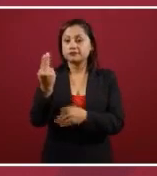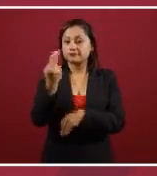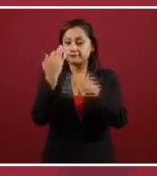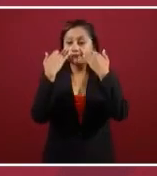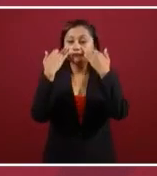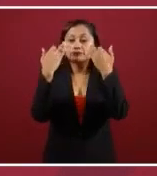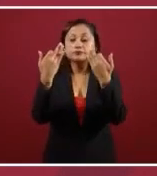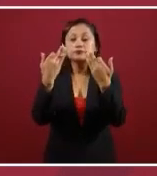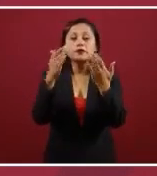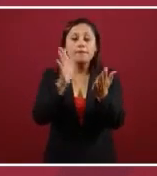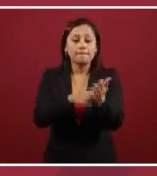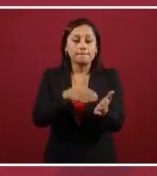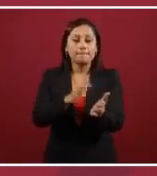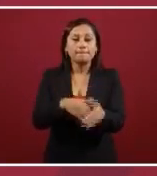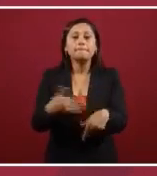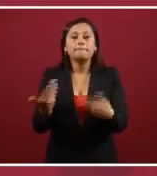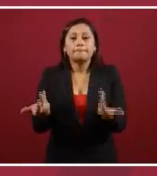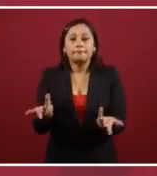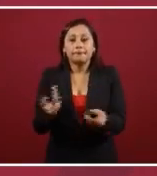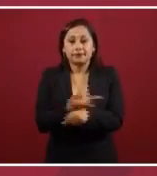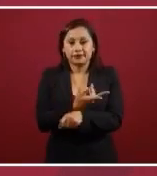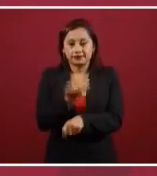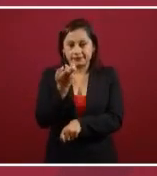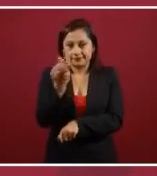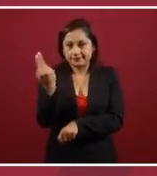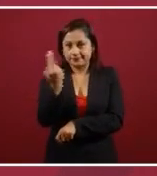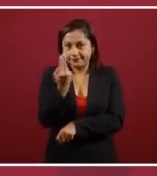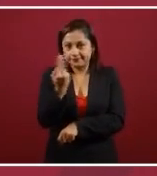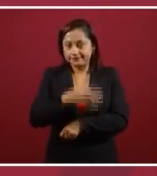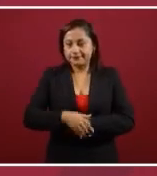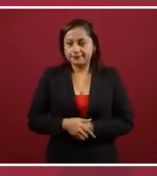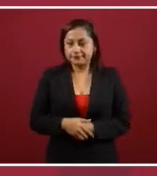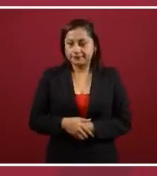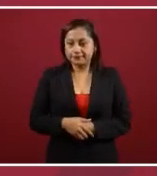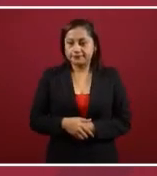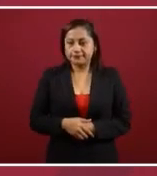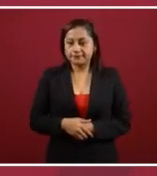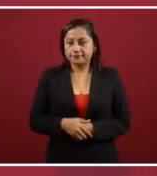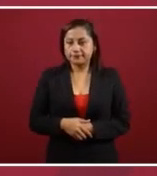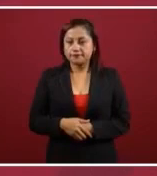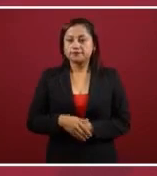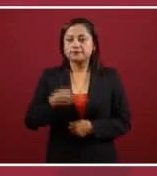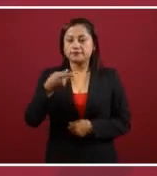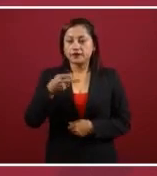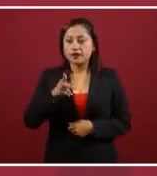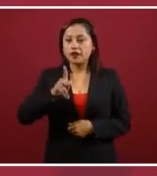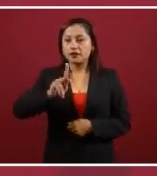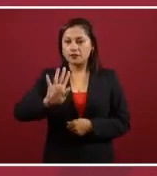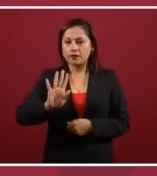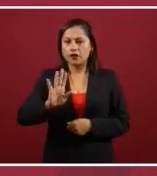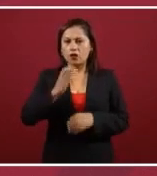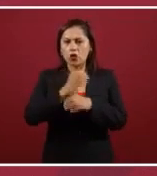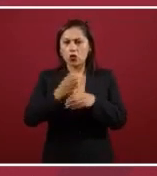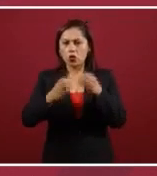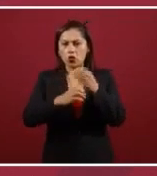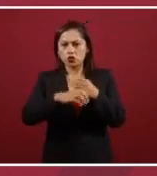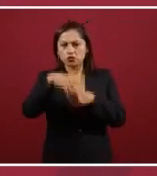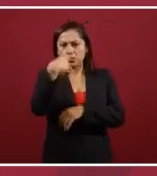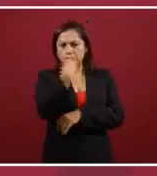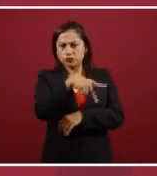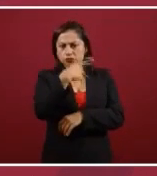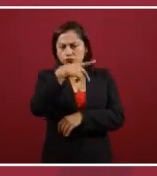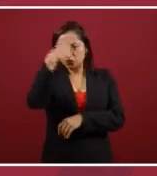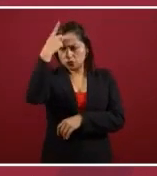Hay que tener los elementos. De todas formas, sea mucha o sea poca